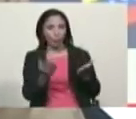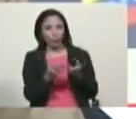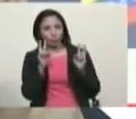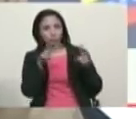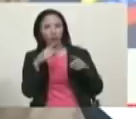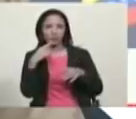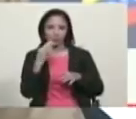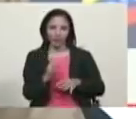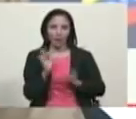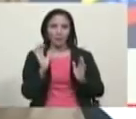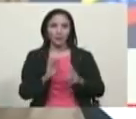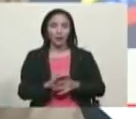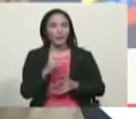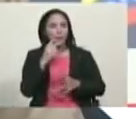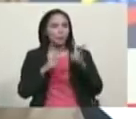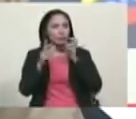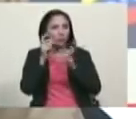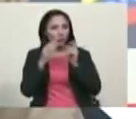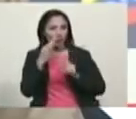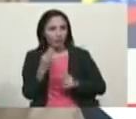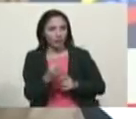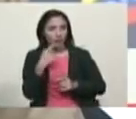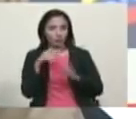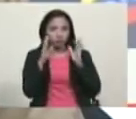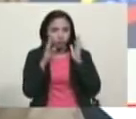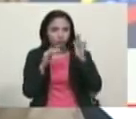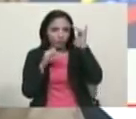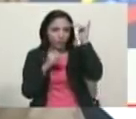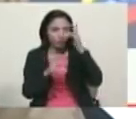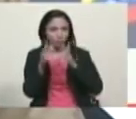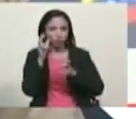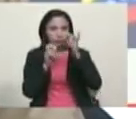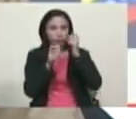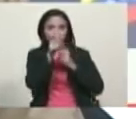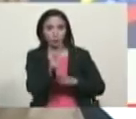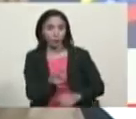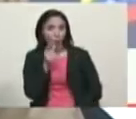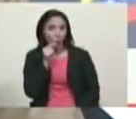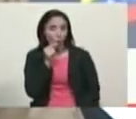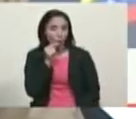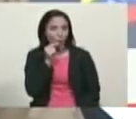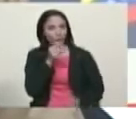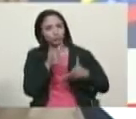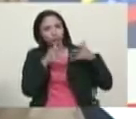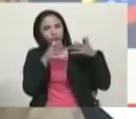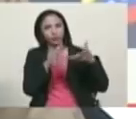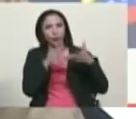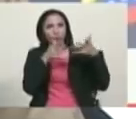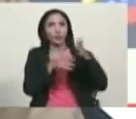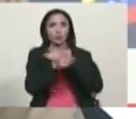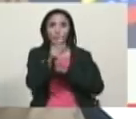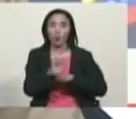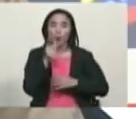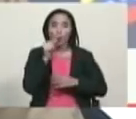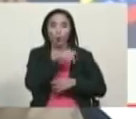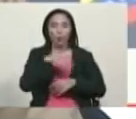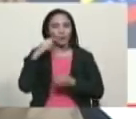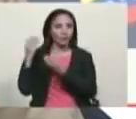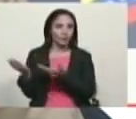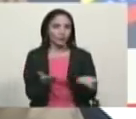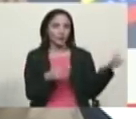quisiera que escucháramos con mucha atención las palabras de orientación que nos trae este amigo que nos